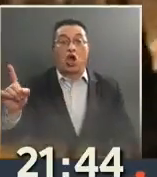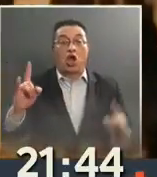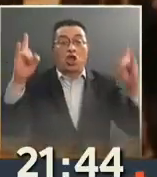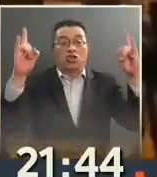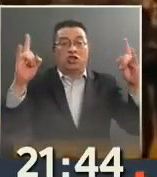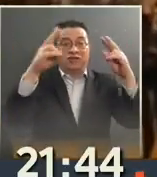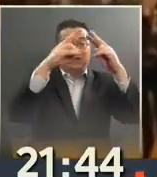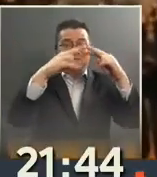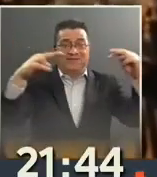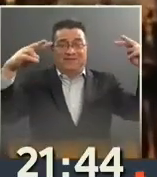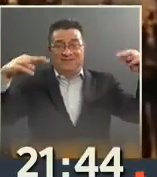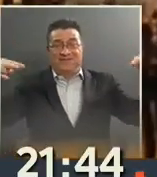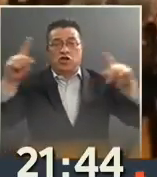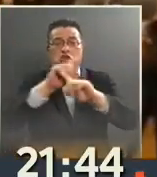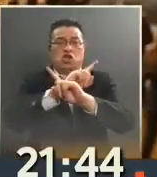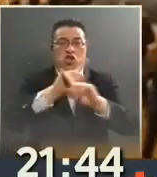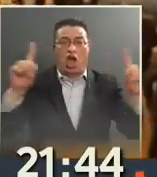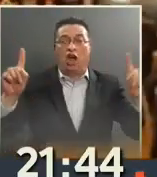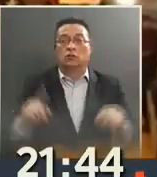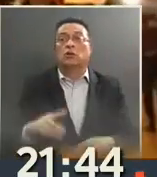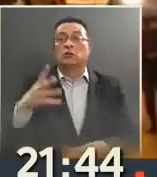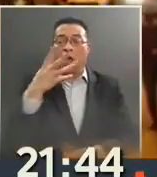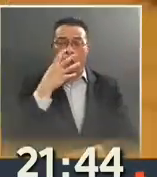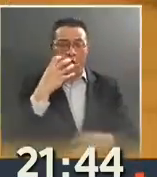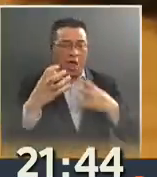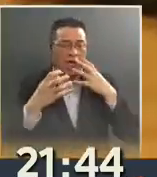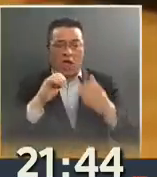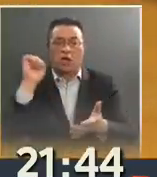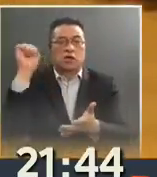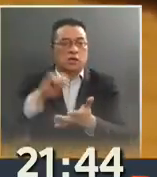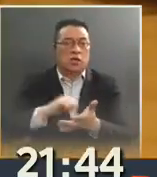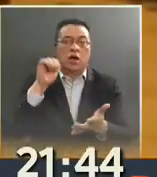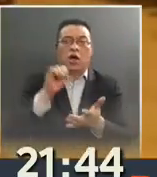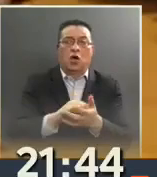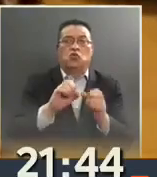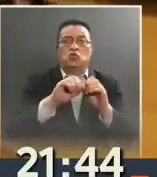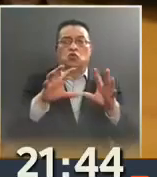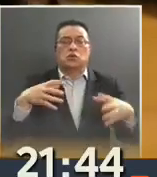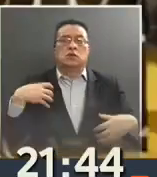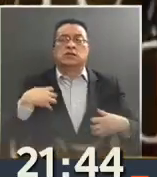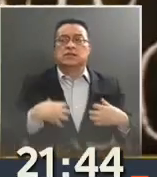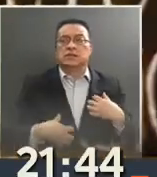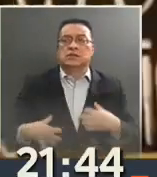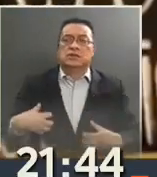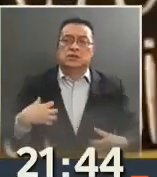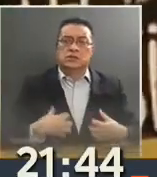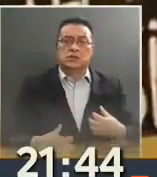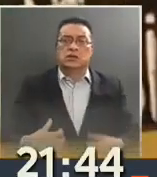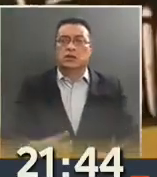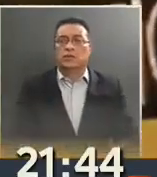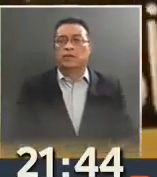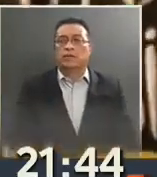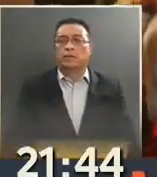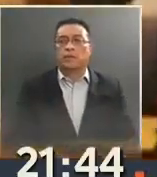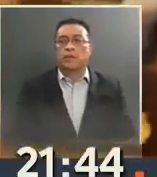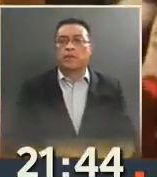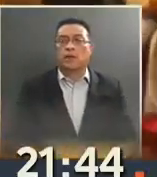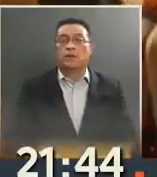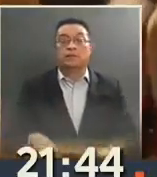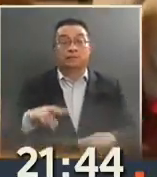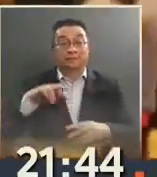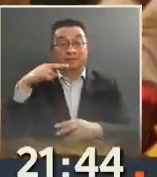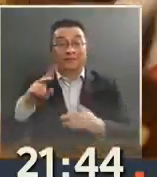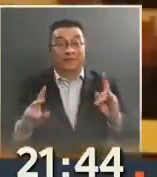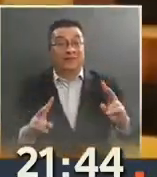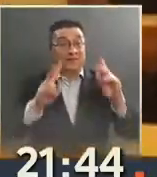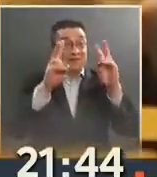Y se han hecho escuchar fuerte y claro. Las protestas se han multiplicado, el malestar es evidente. Que las inmobiliarias apaguen el motor de